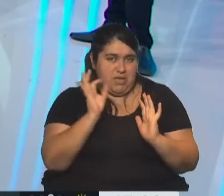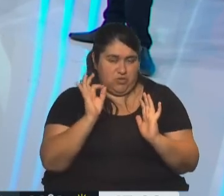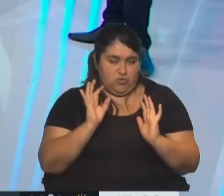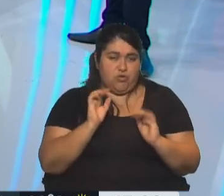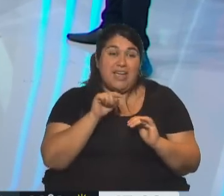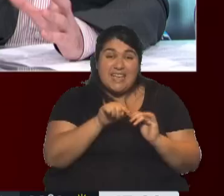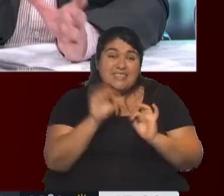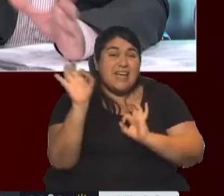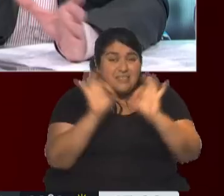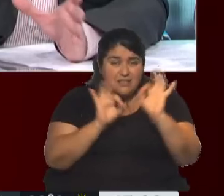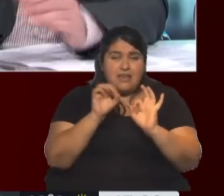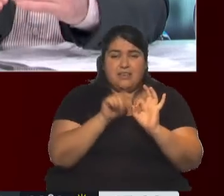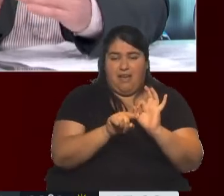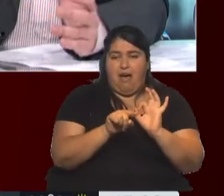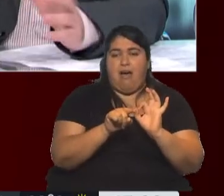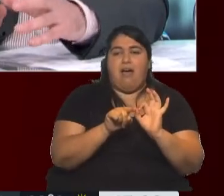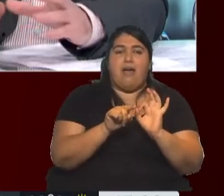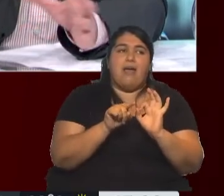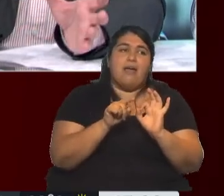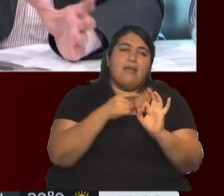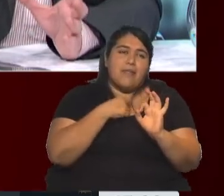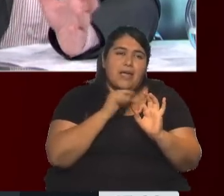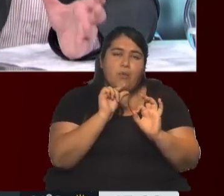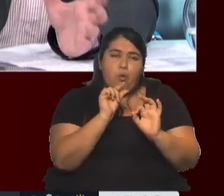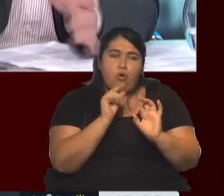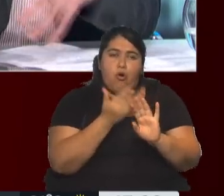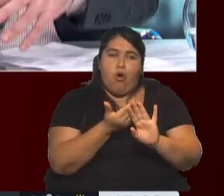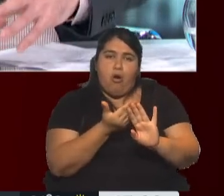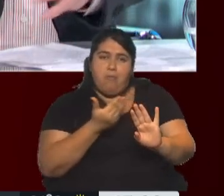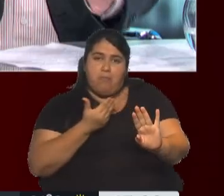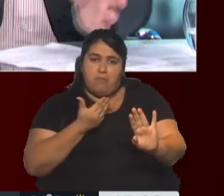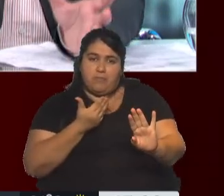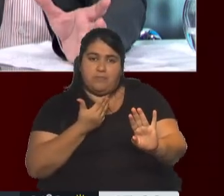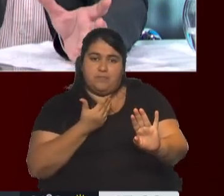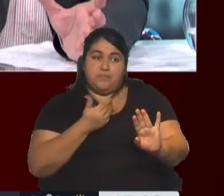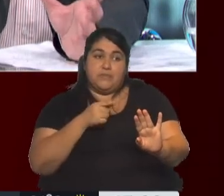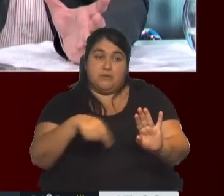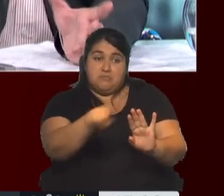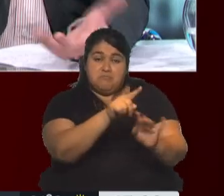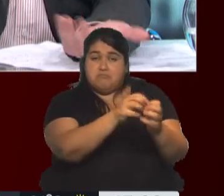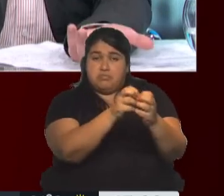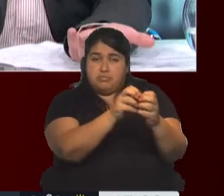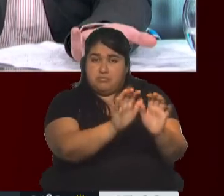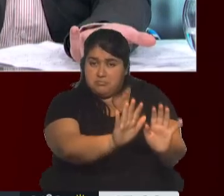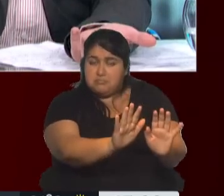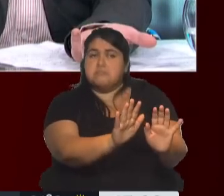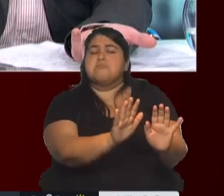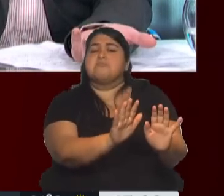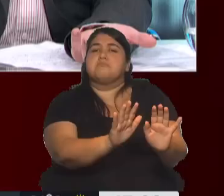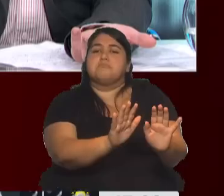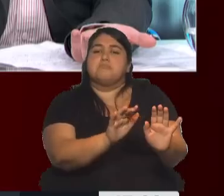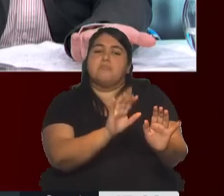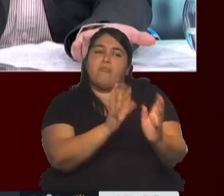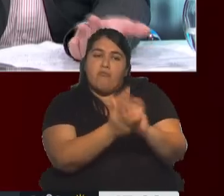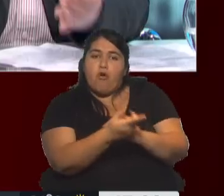que esa estrategia de adoptar en cierta medida de alejarse y de mantener una suerte de paréntesis mientras que la constituyente resolvía, bueno, se reveló